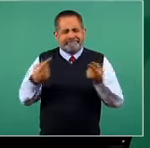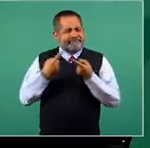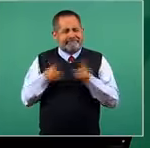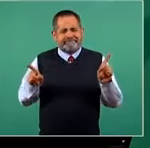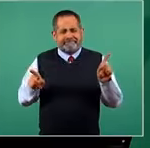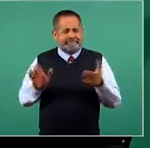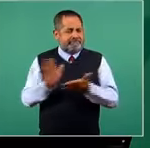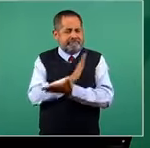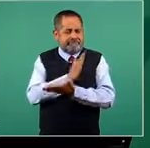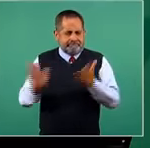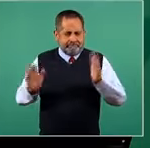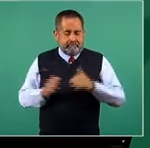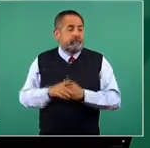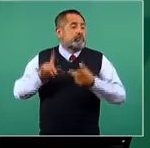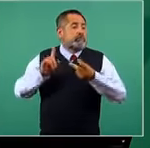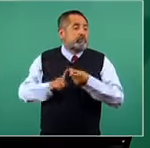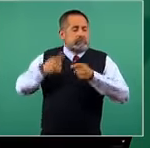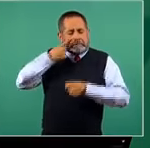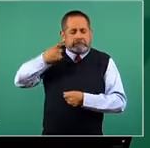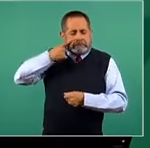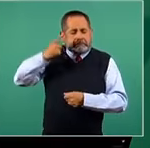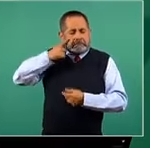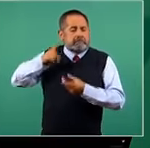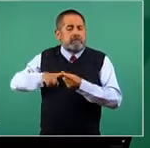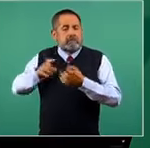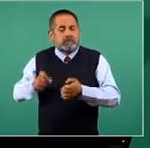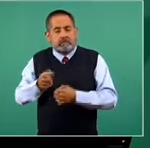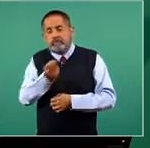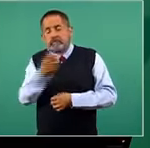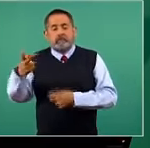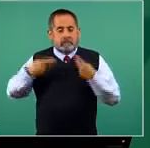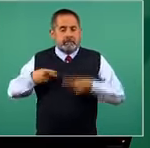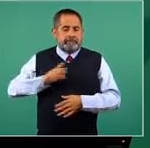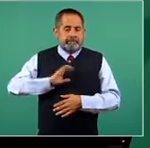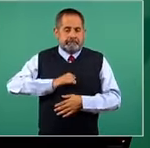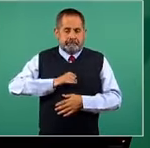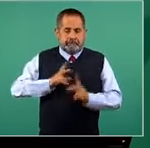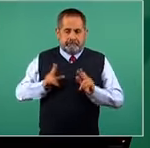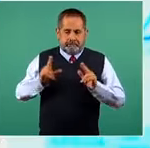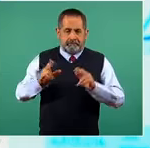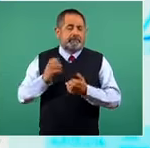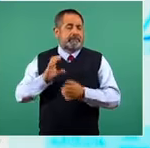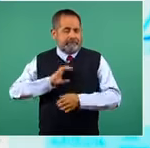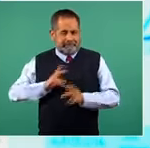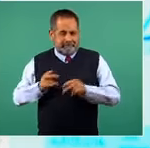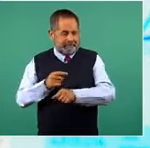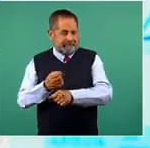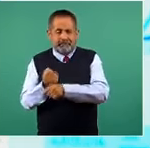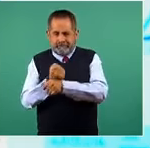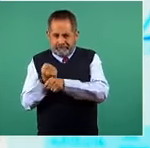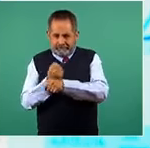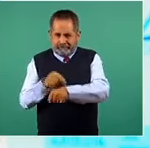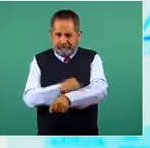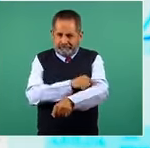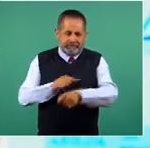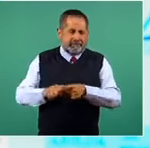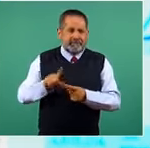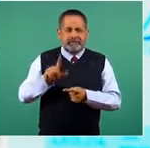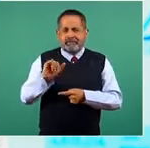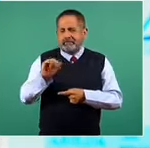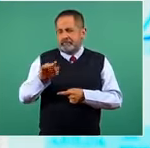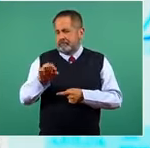se presenta con mayor frecuencia es en personas que tienen cánceres, sobre todo cánceres sanguíneos, linfomas, leucemias,